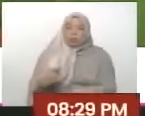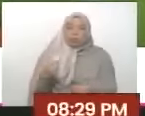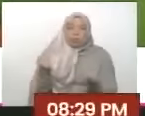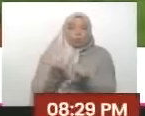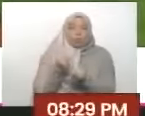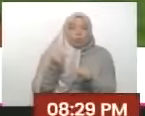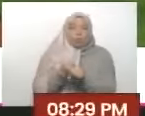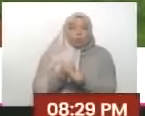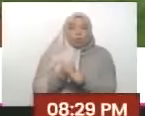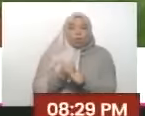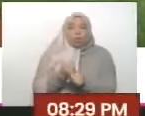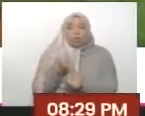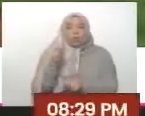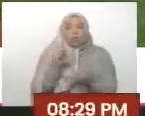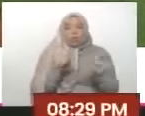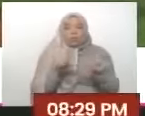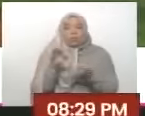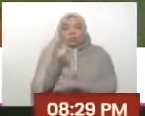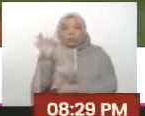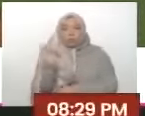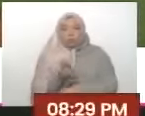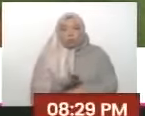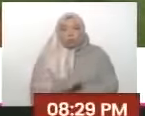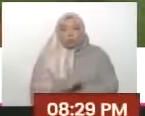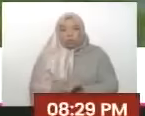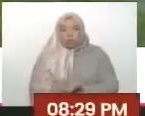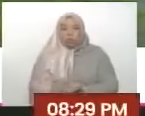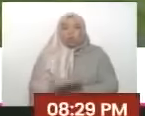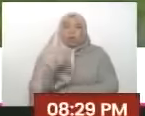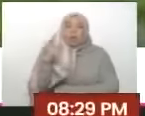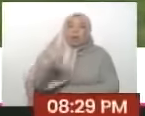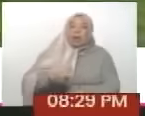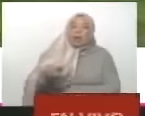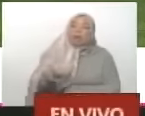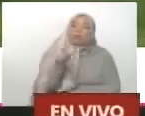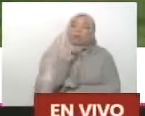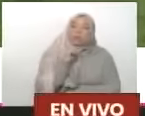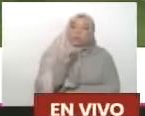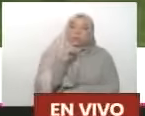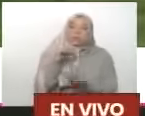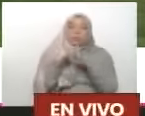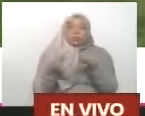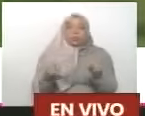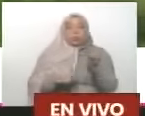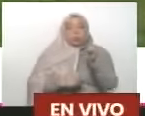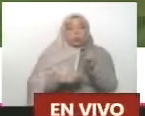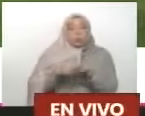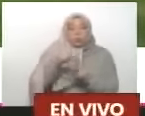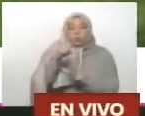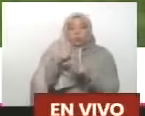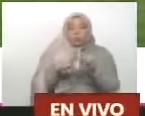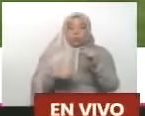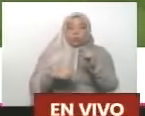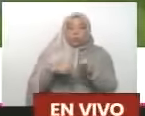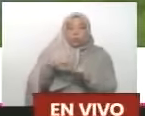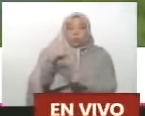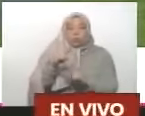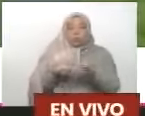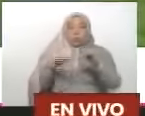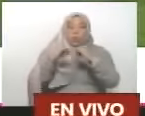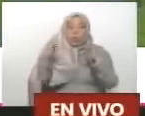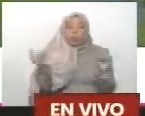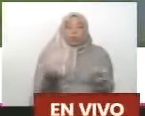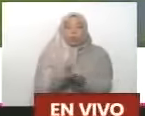civil de un 60%. La tarea más difícil, que son la construcción de las llamadas pilas